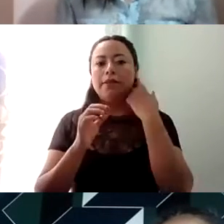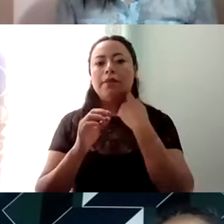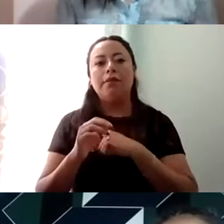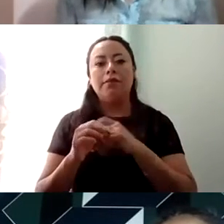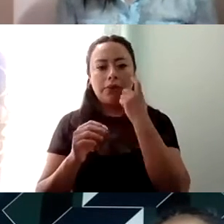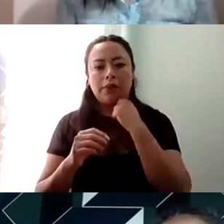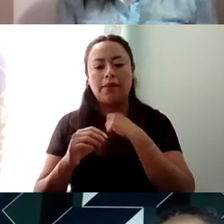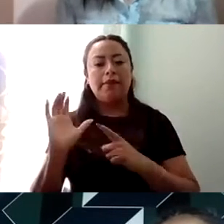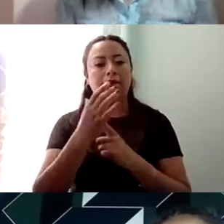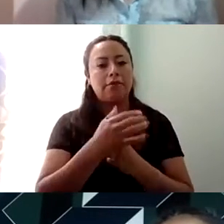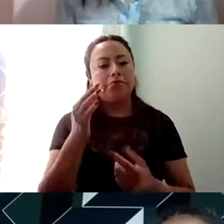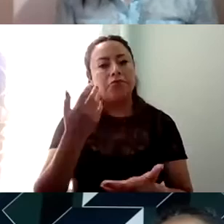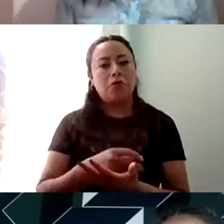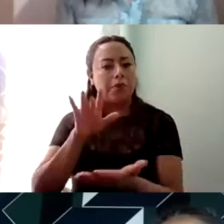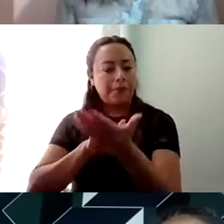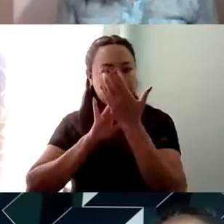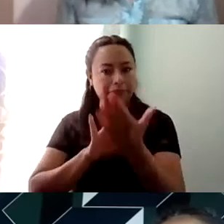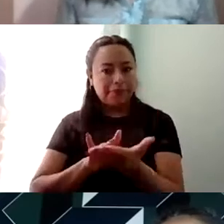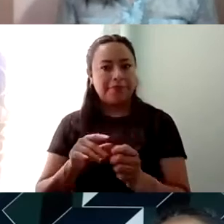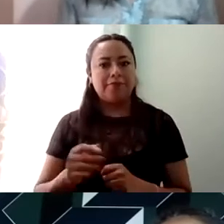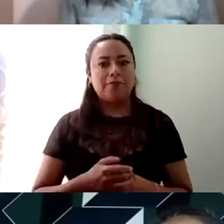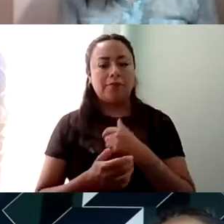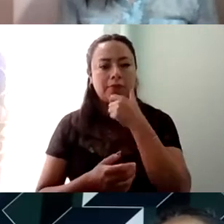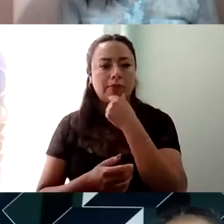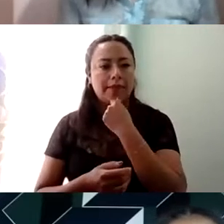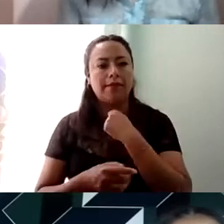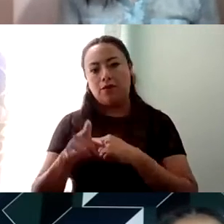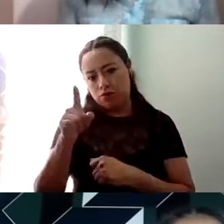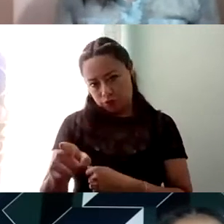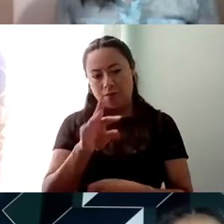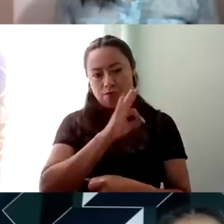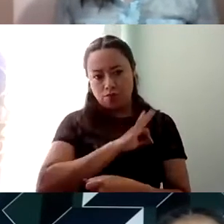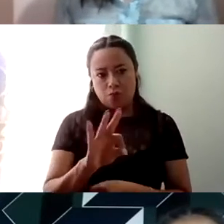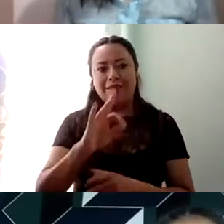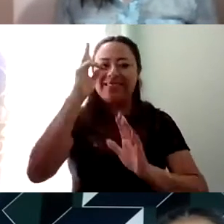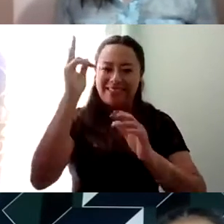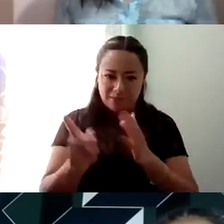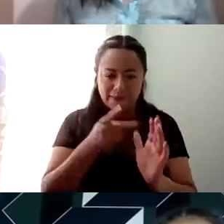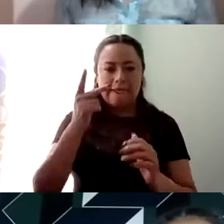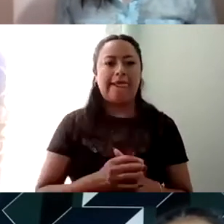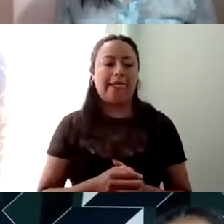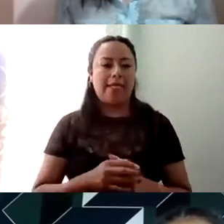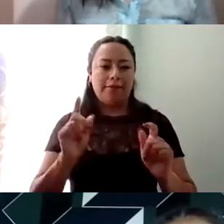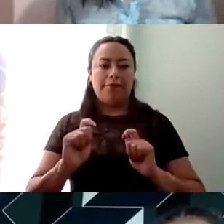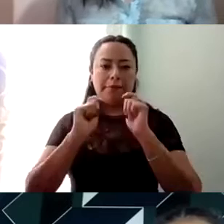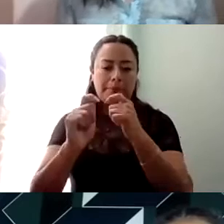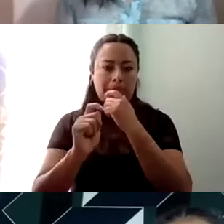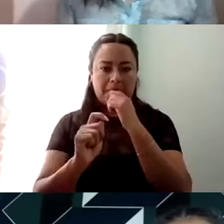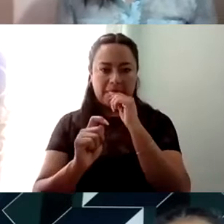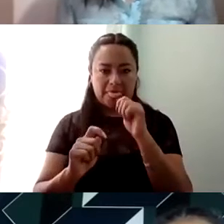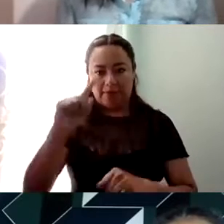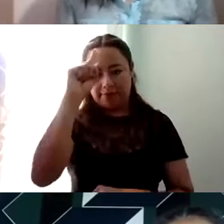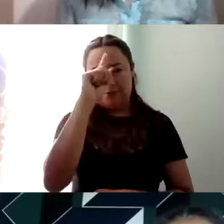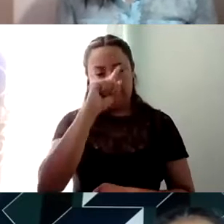e idónea formación para ocupar el cargo de consejera. Bueno, volverlo a ocupar en un momento determinado para pedir esta reelección,